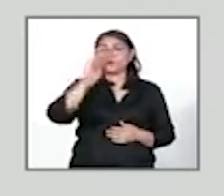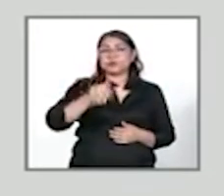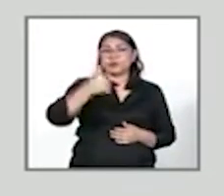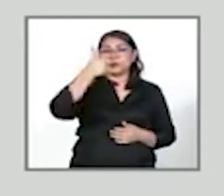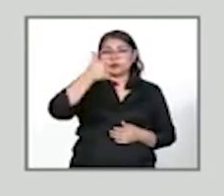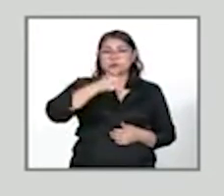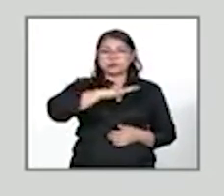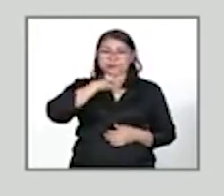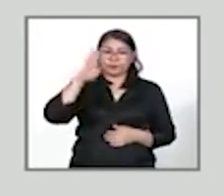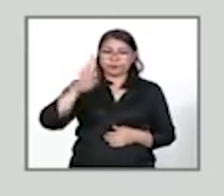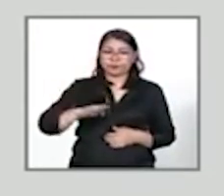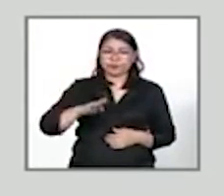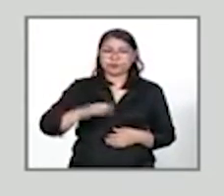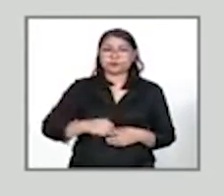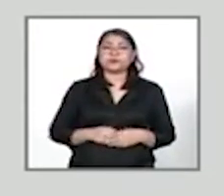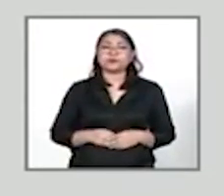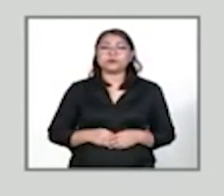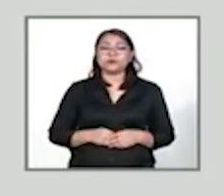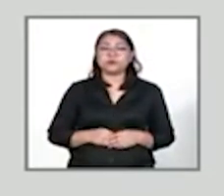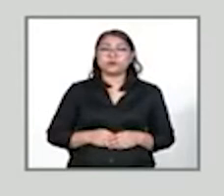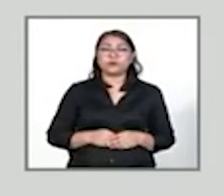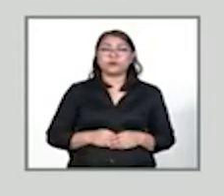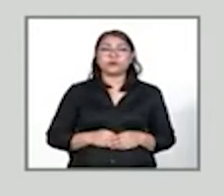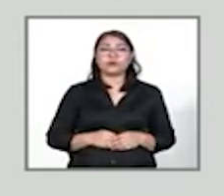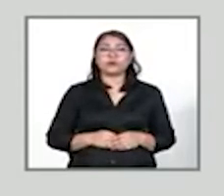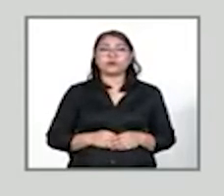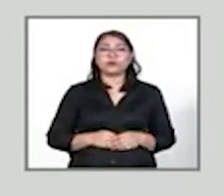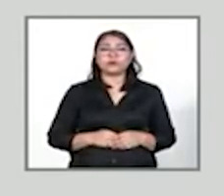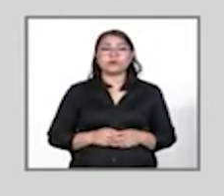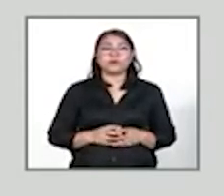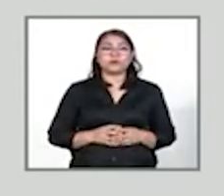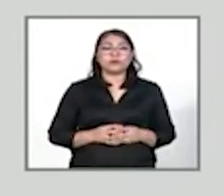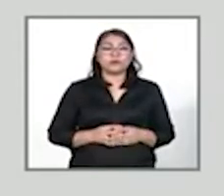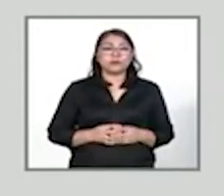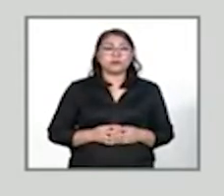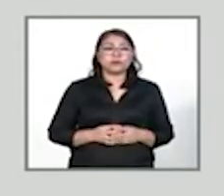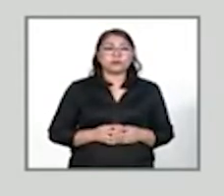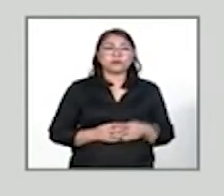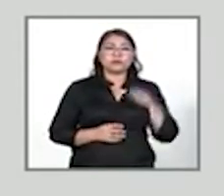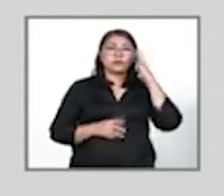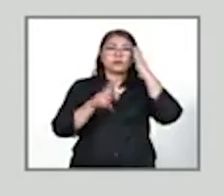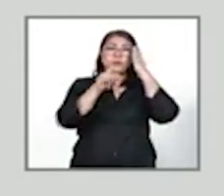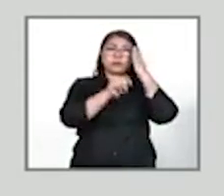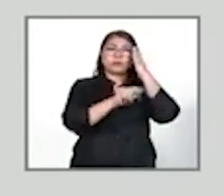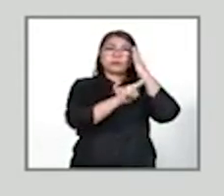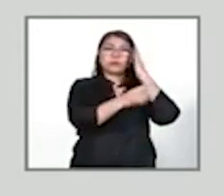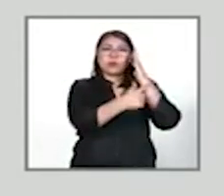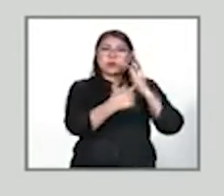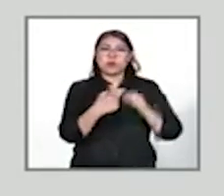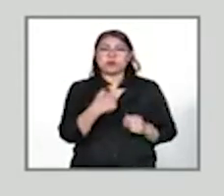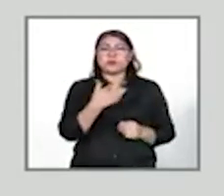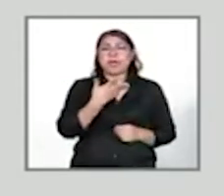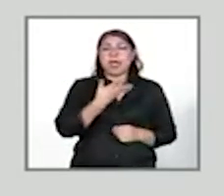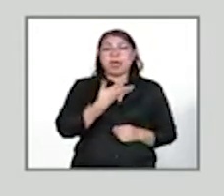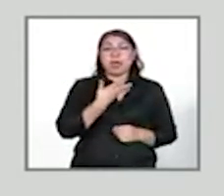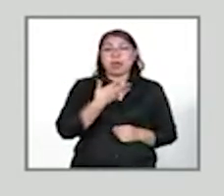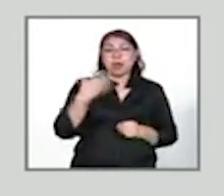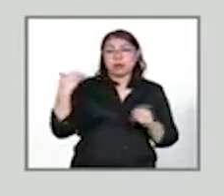296 defunciones. En la jurisdicción sanitaria número 3 de Tuxtepec,